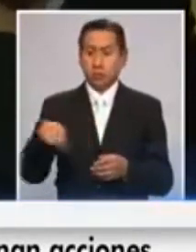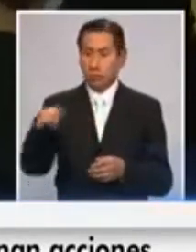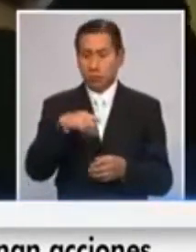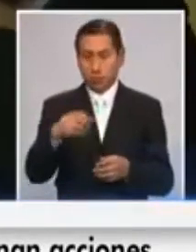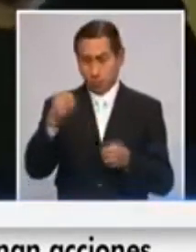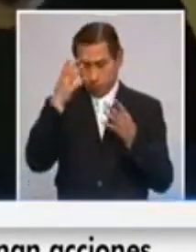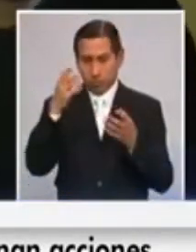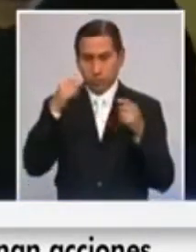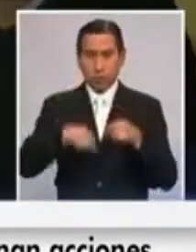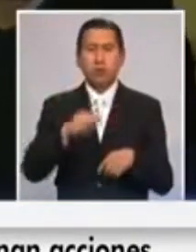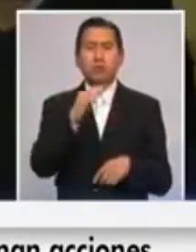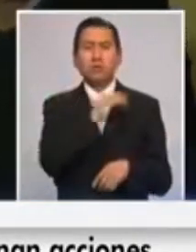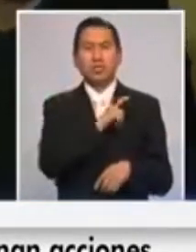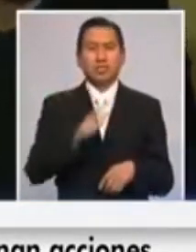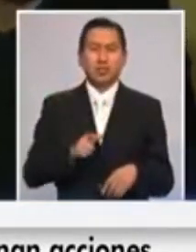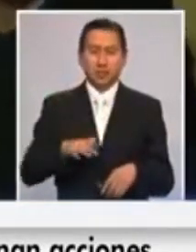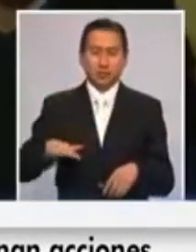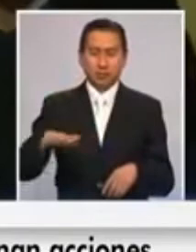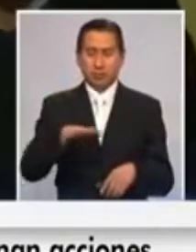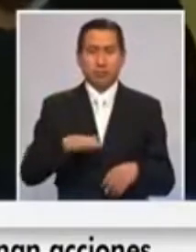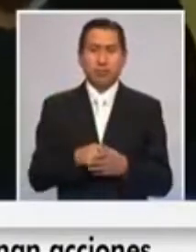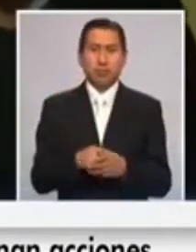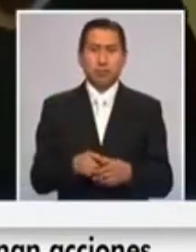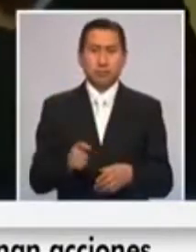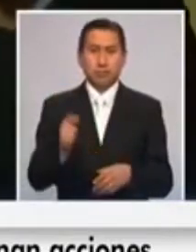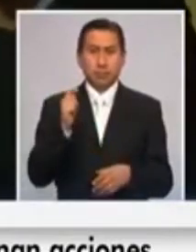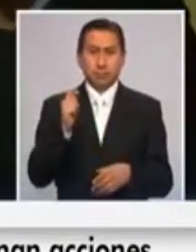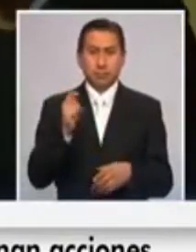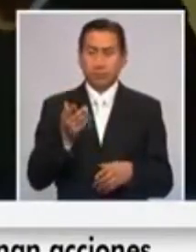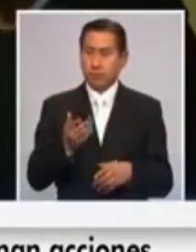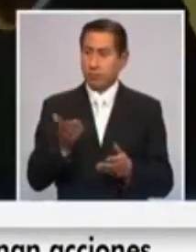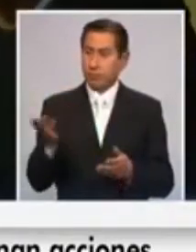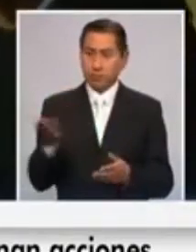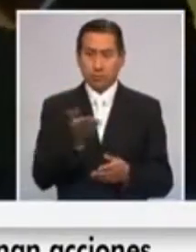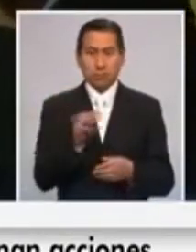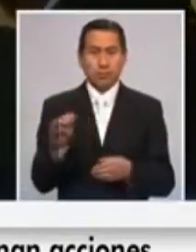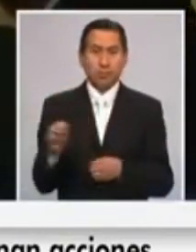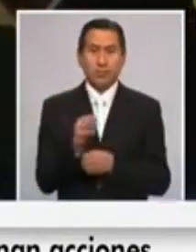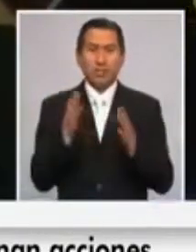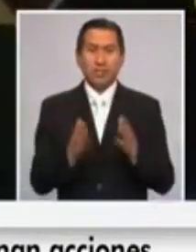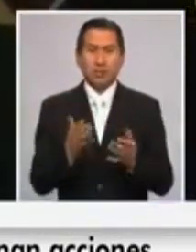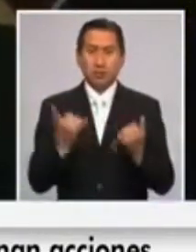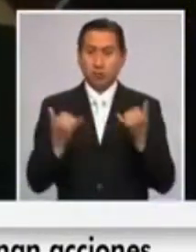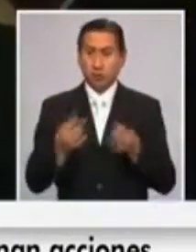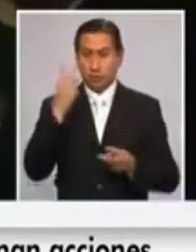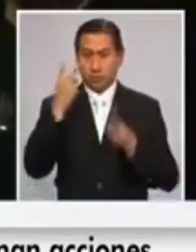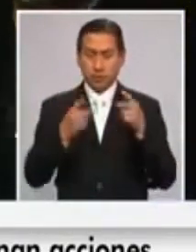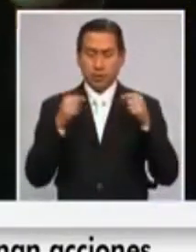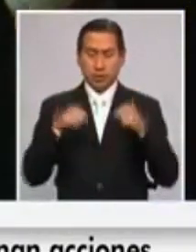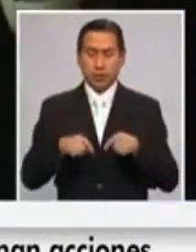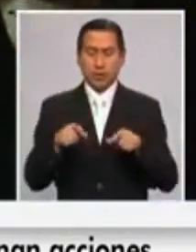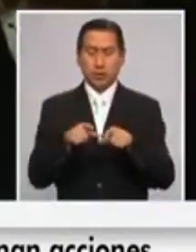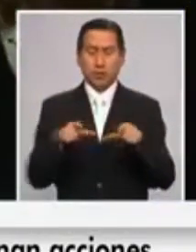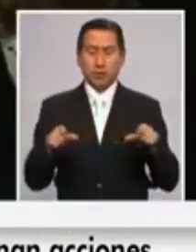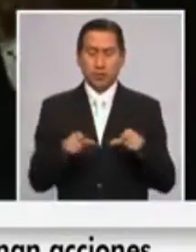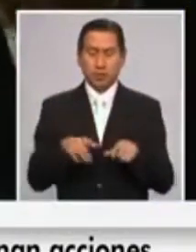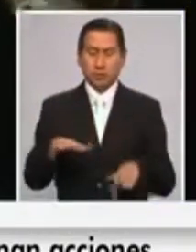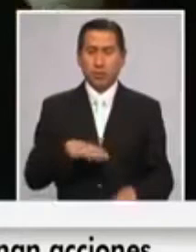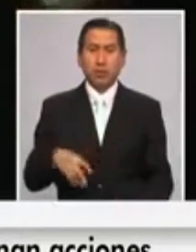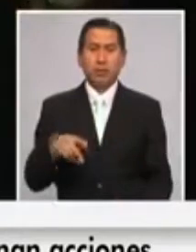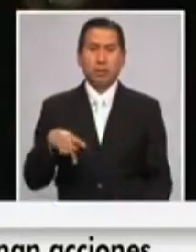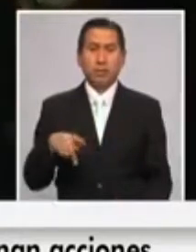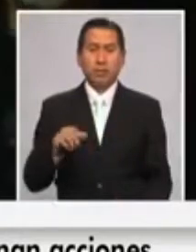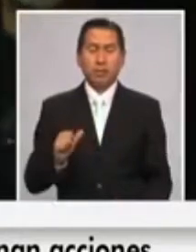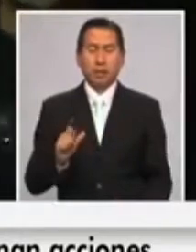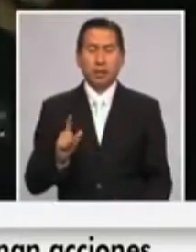parte del gobierno autónomo municipal, en presencia de los ministros que hoy nos visitan al municipio de